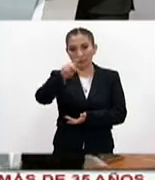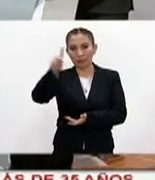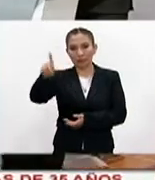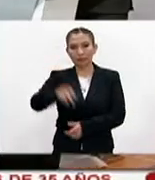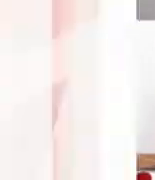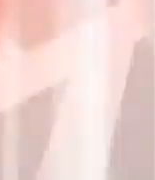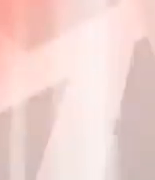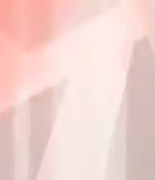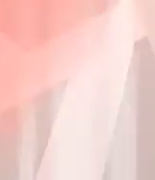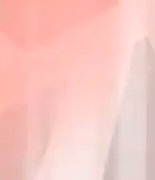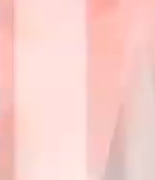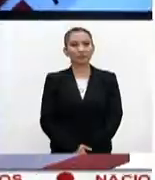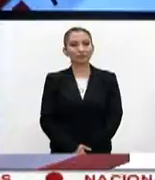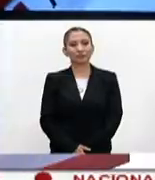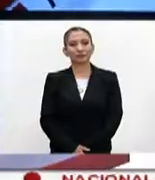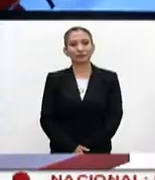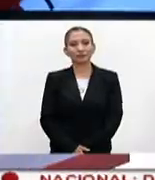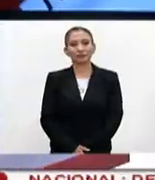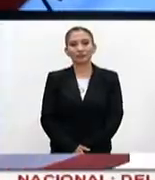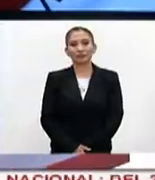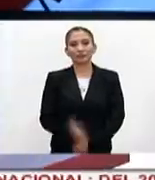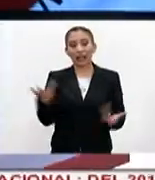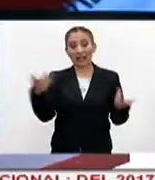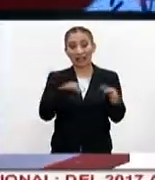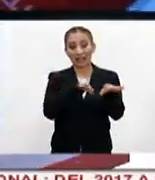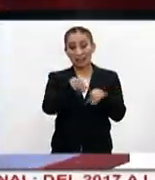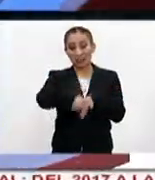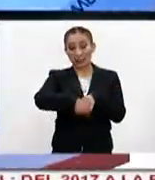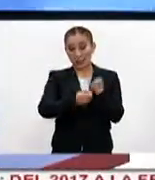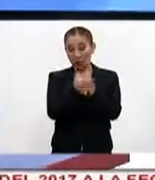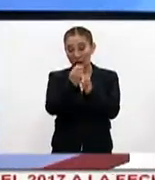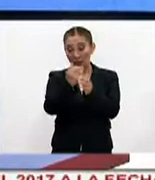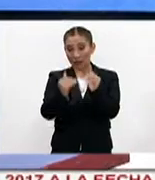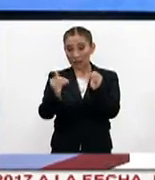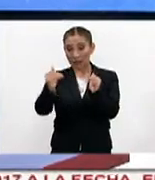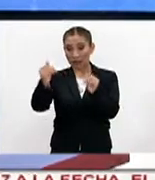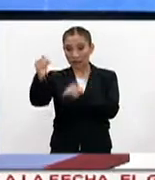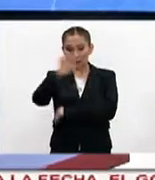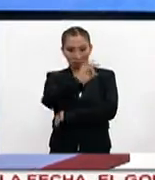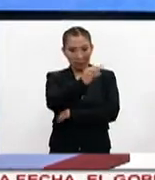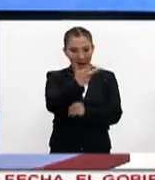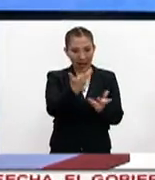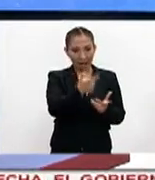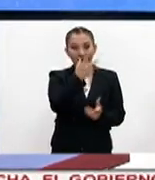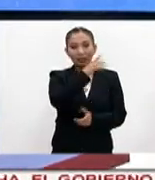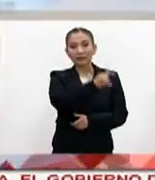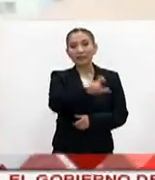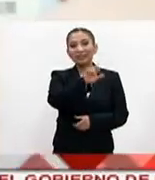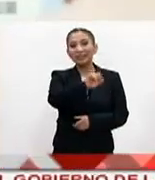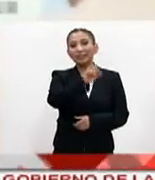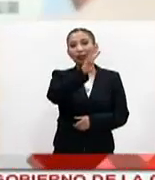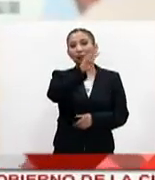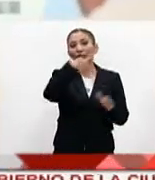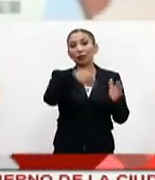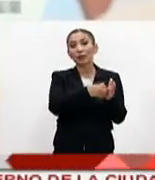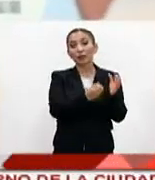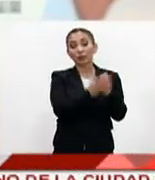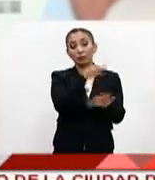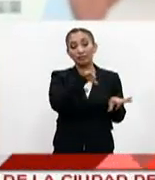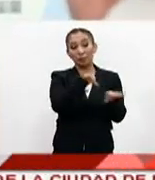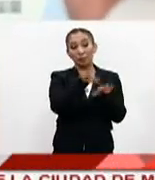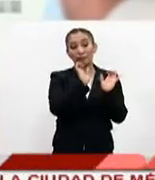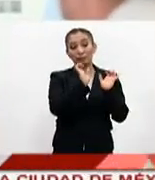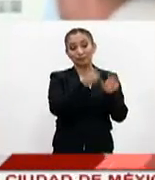TPP. La generación de empleo en nuestro país sigue en aumento. En febrero se crearon más de 164,000 puestos